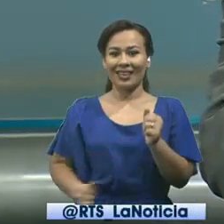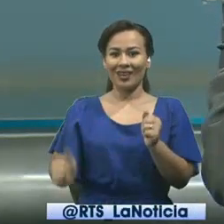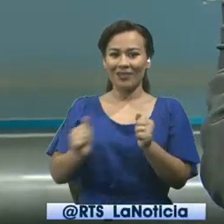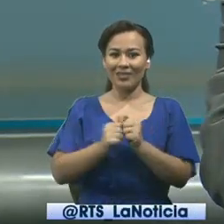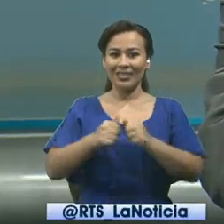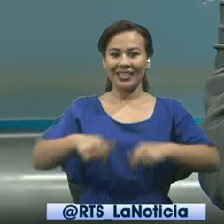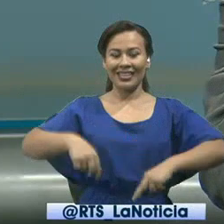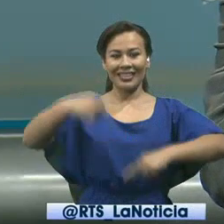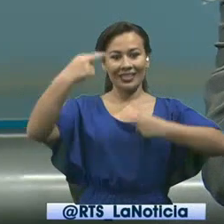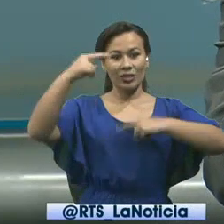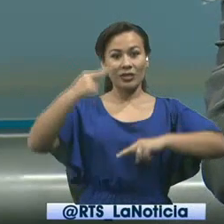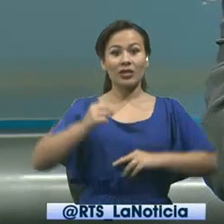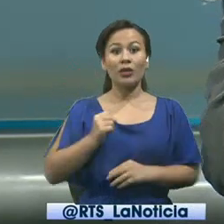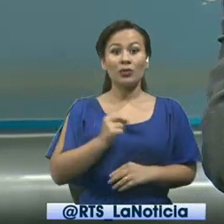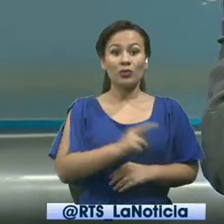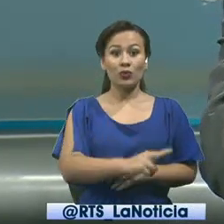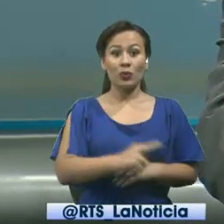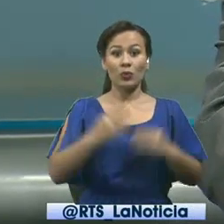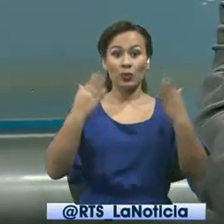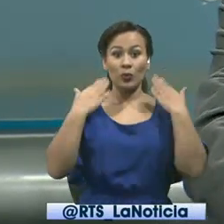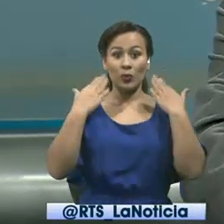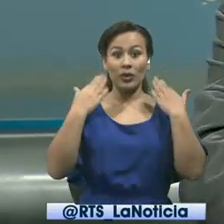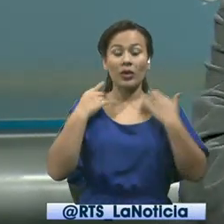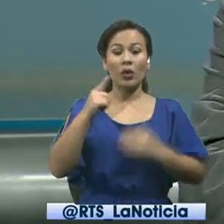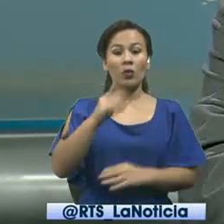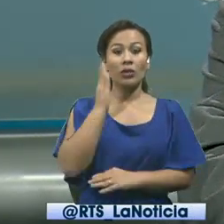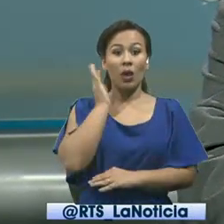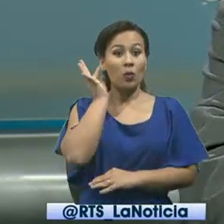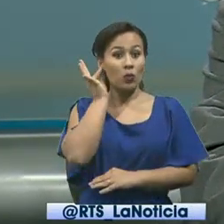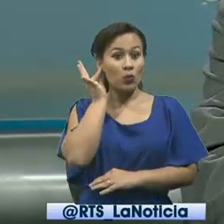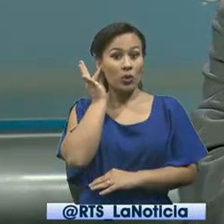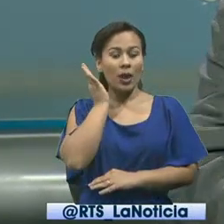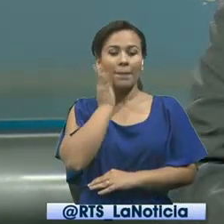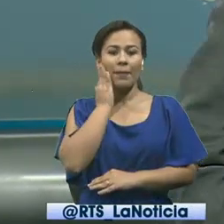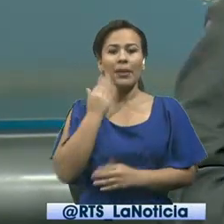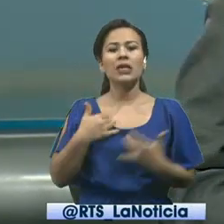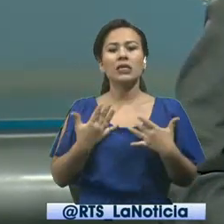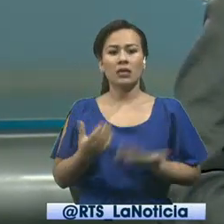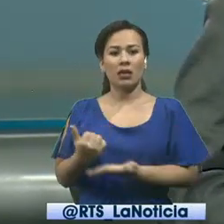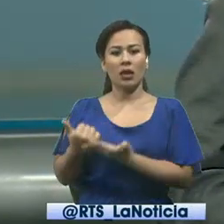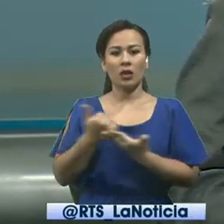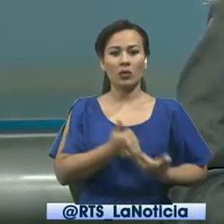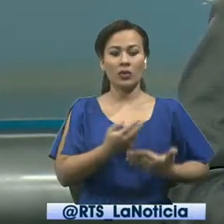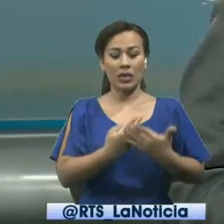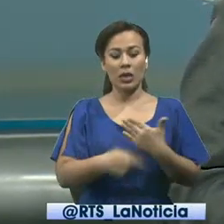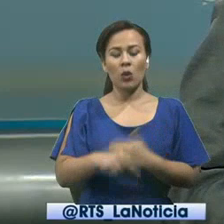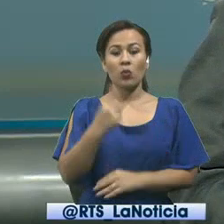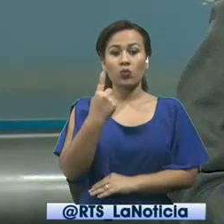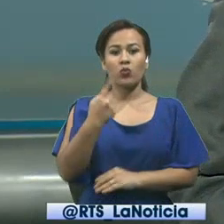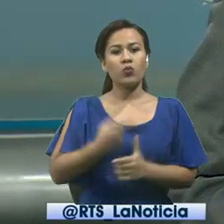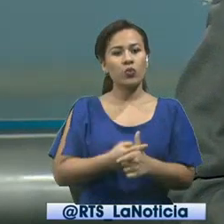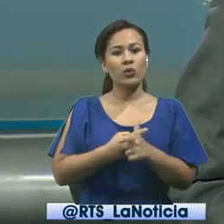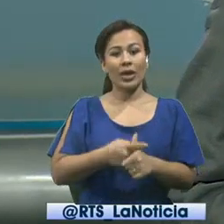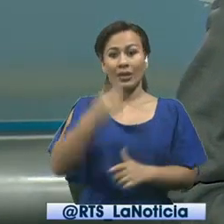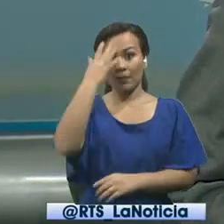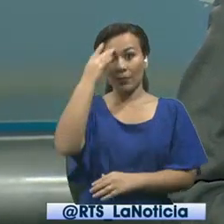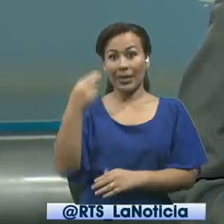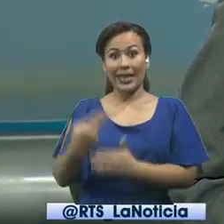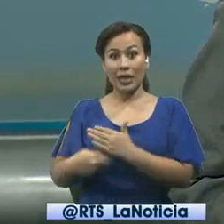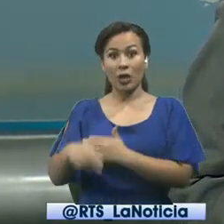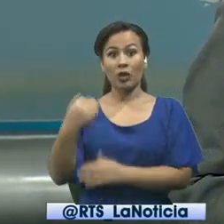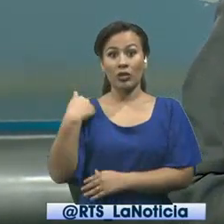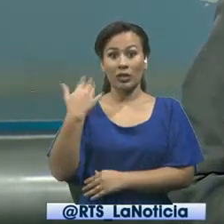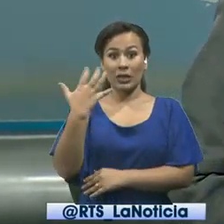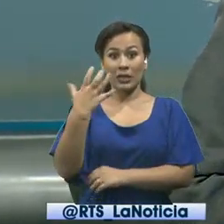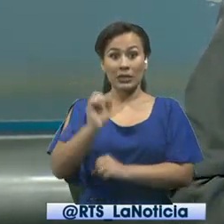noche. Al sur de Guayaquil, una madre solicita ayuda urgente para uno de sus hijos. Ella indica que el menor, de apenas 15 años de